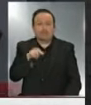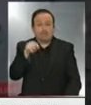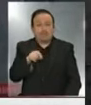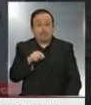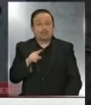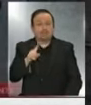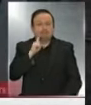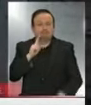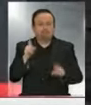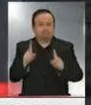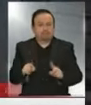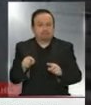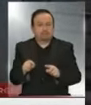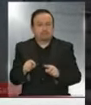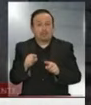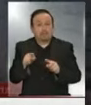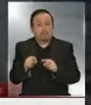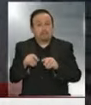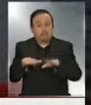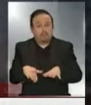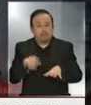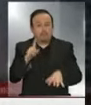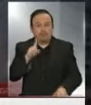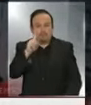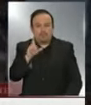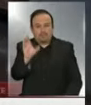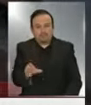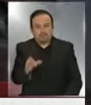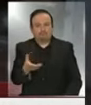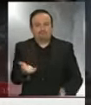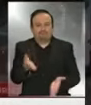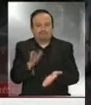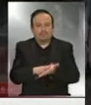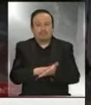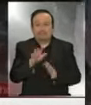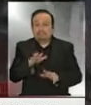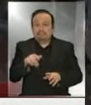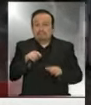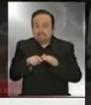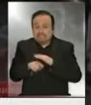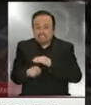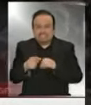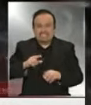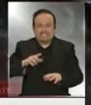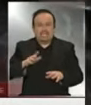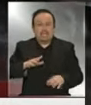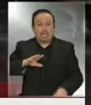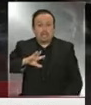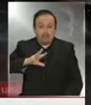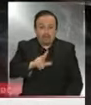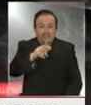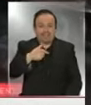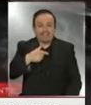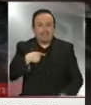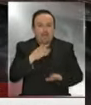encuentra electrificado, lo cual, producto de lo mismo, hay un muerto que... aparecer habría sido electrocutado